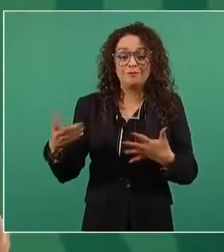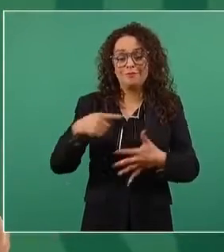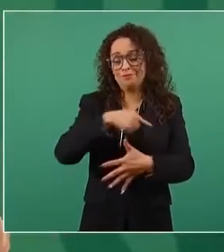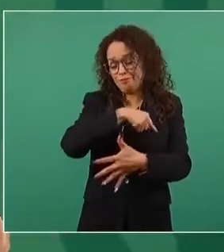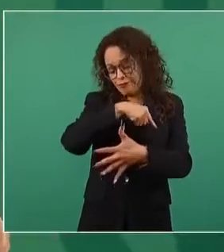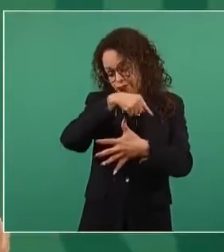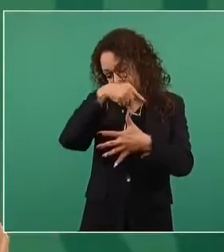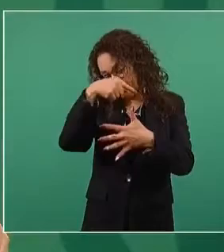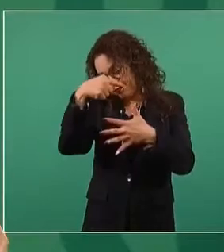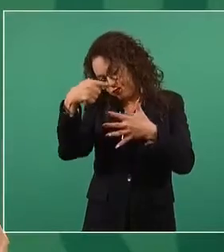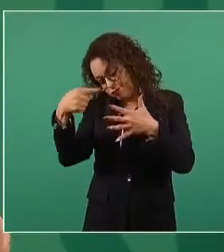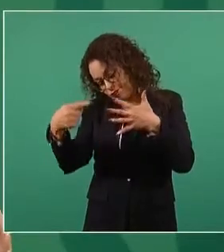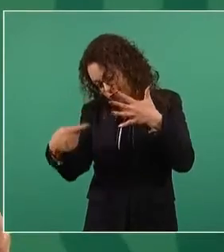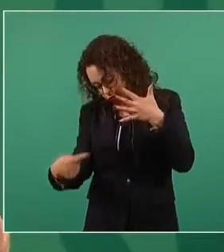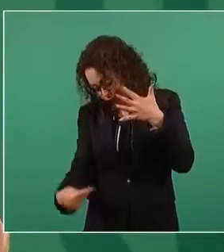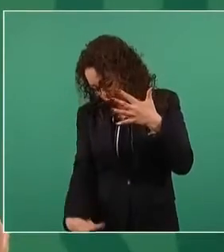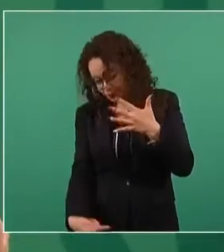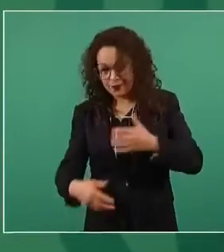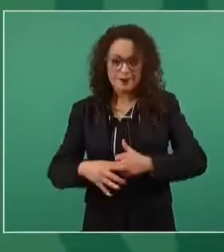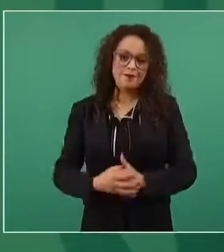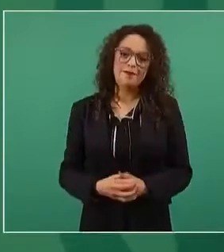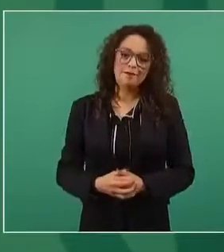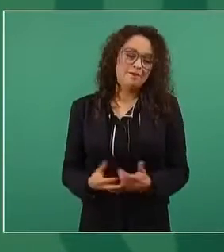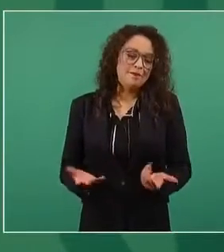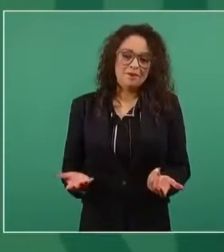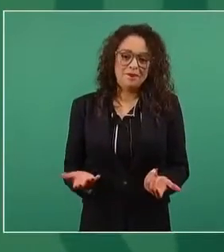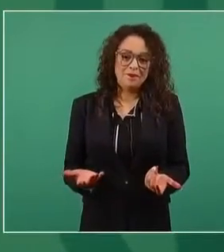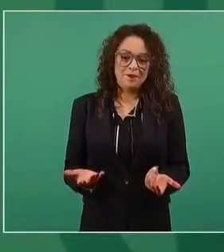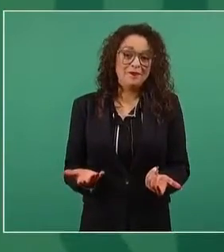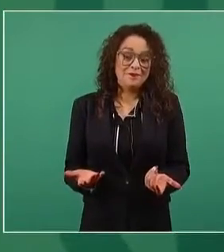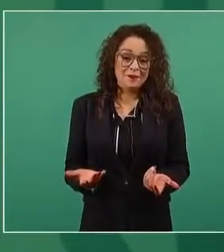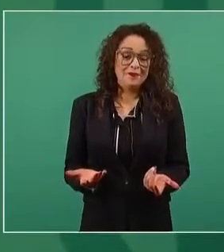etcétera, etcétera, etcétera, etcétera. Porque